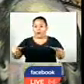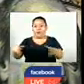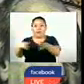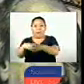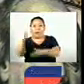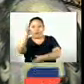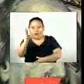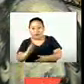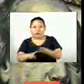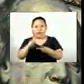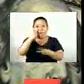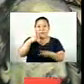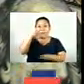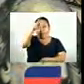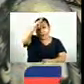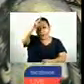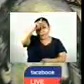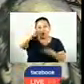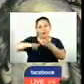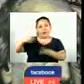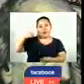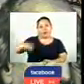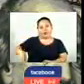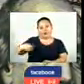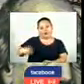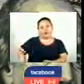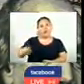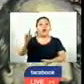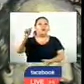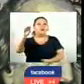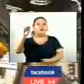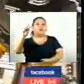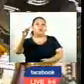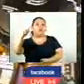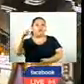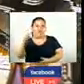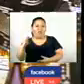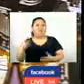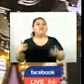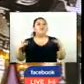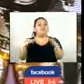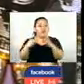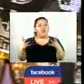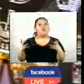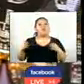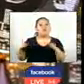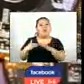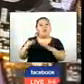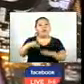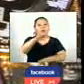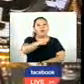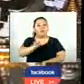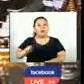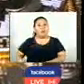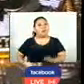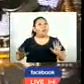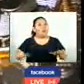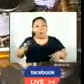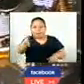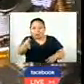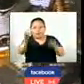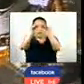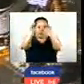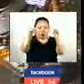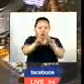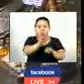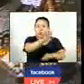de Brasil Paraguay y Argentina y Tonga se han mencionado que buscan seguir los pasos de El Salvador para que las criptomonedas sean de curso